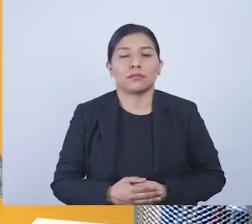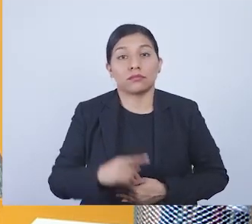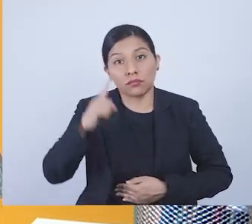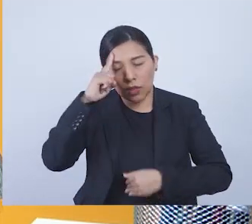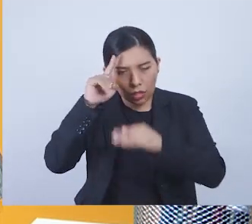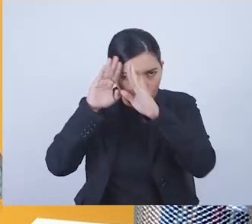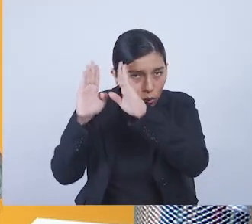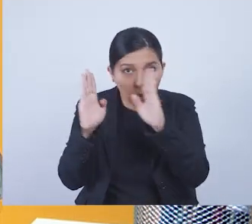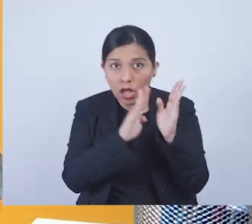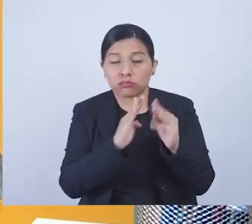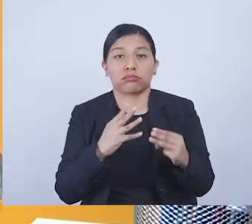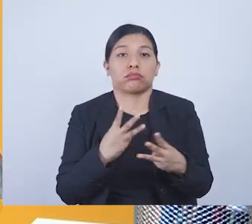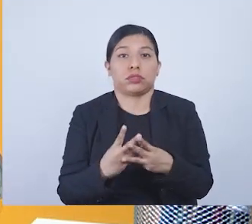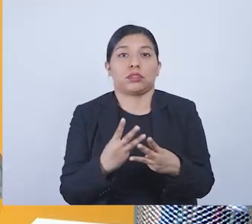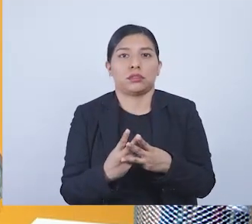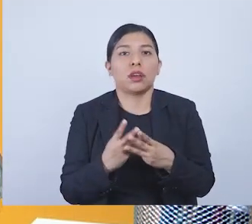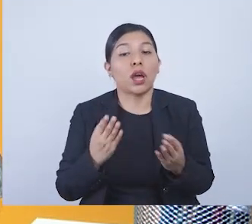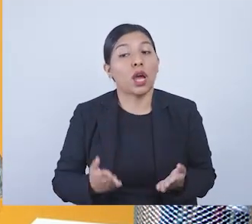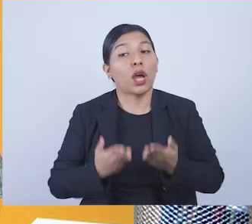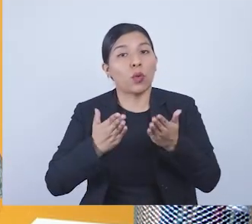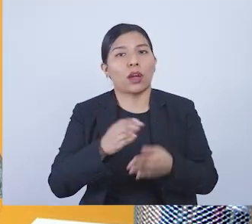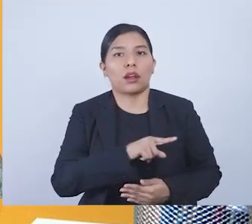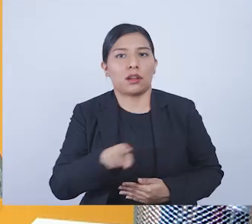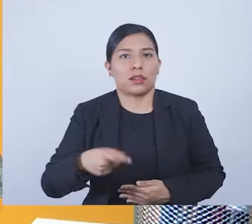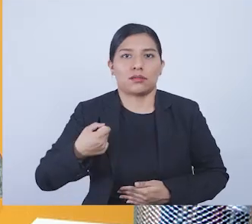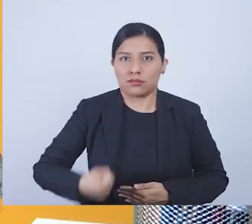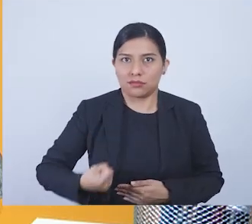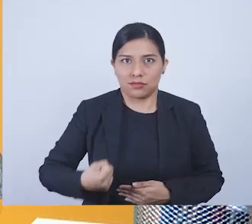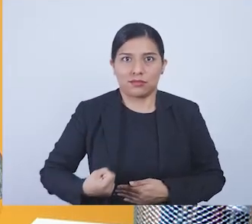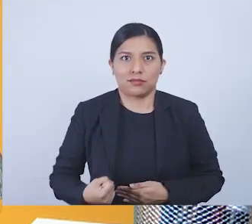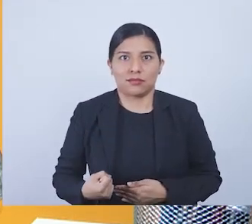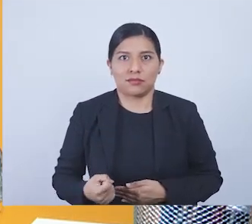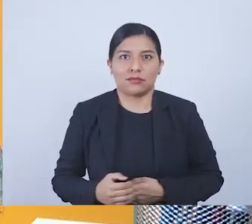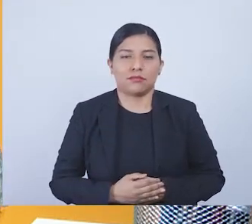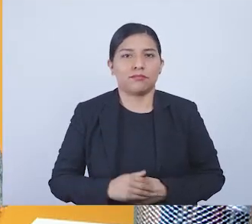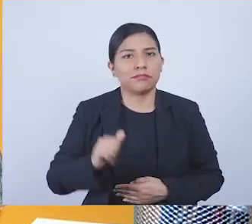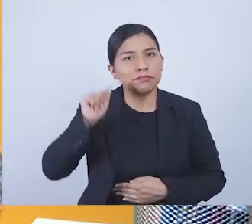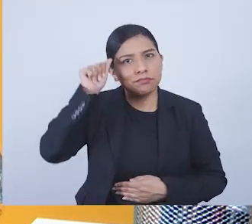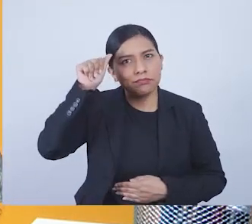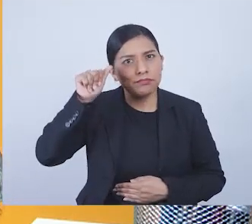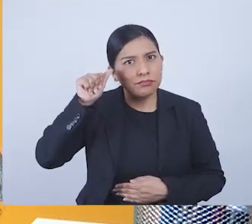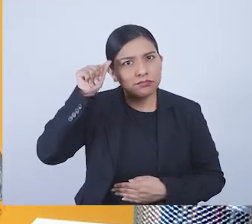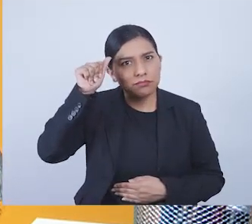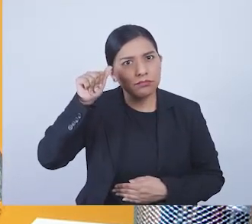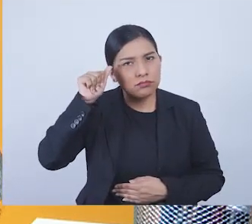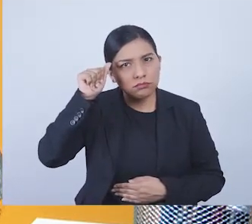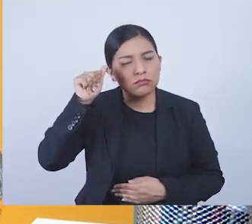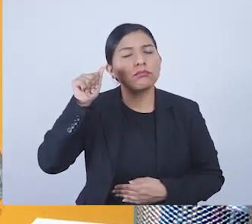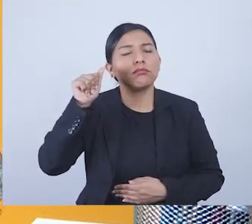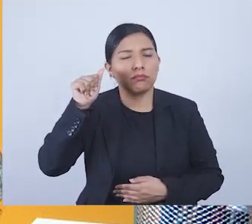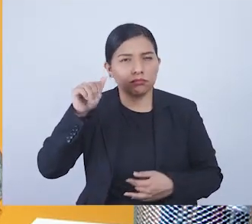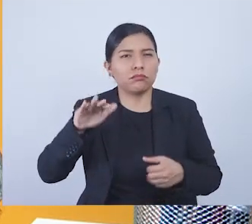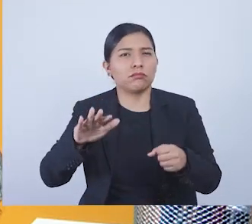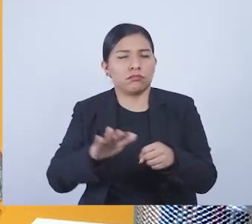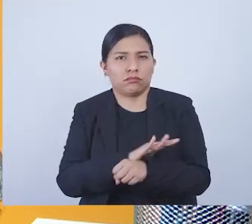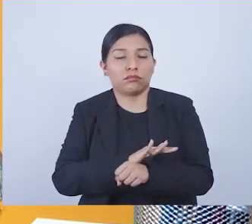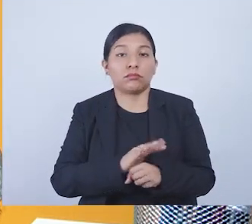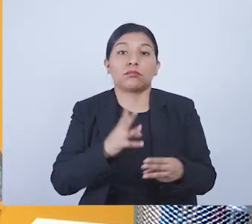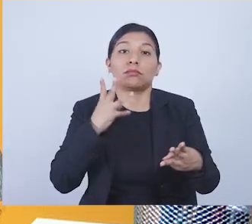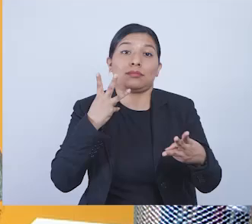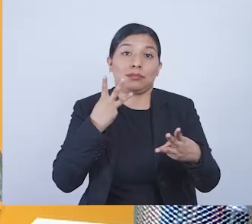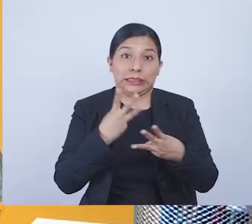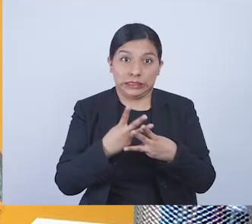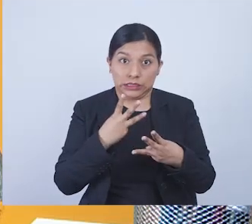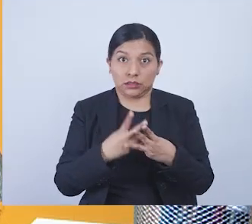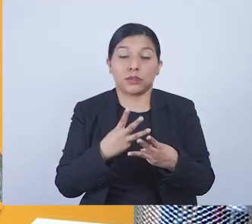lógica matemática que va a servir a los estudiantes para analizar cuestiones más complejas. La matemática